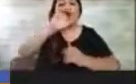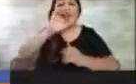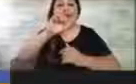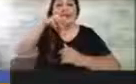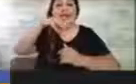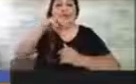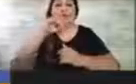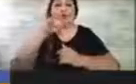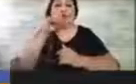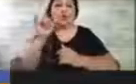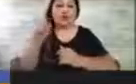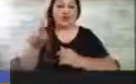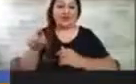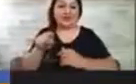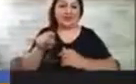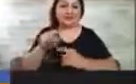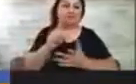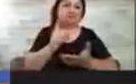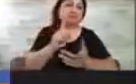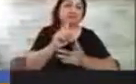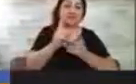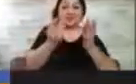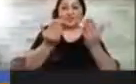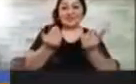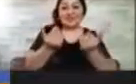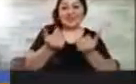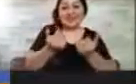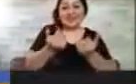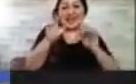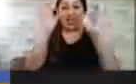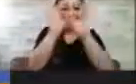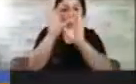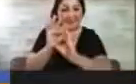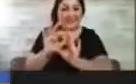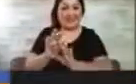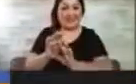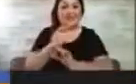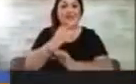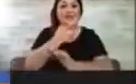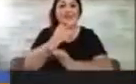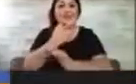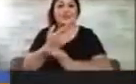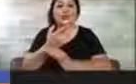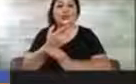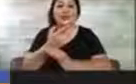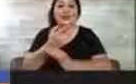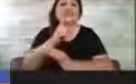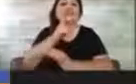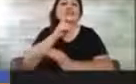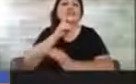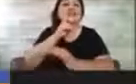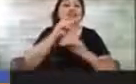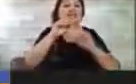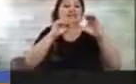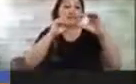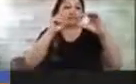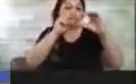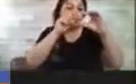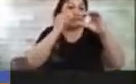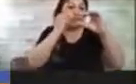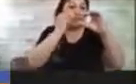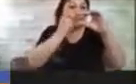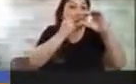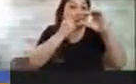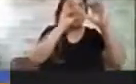no hace falta describirlos porque tienen adjunta una descripción por defecto. En este caso aparece